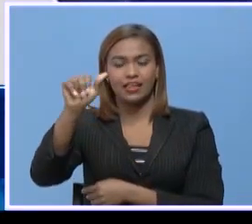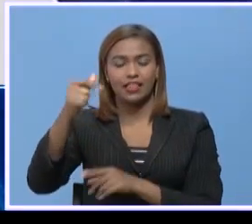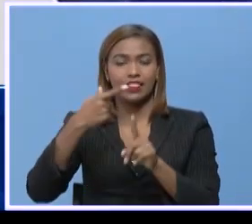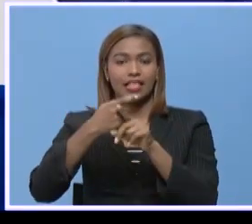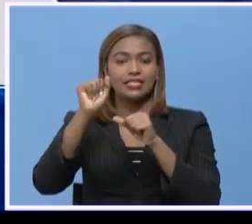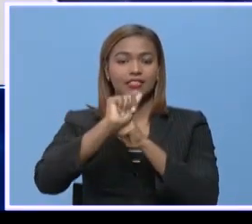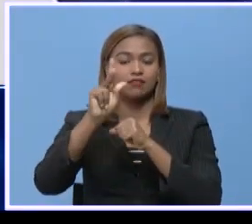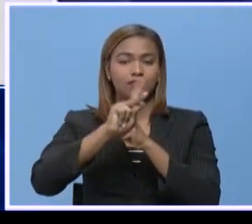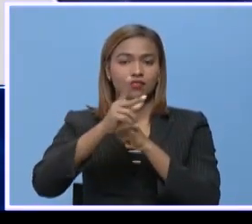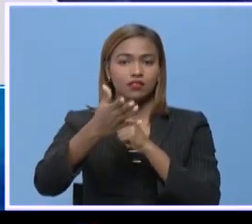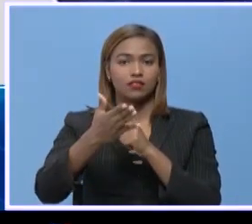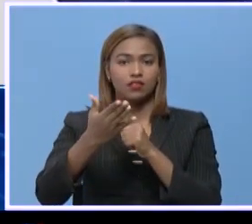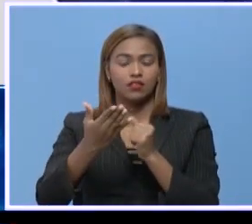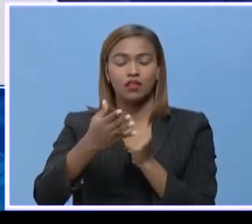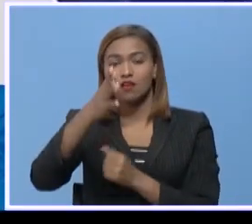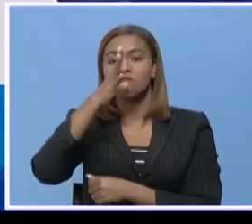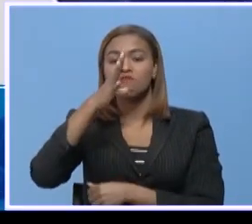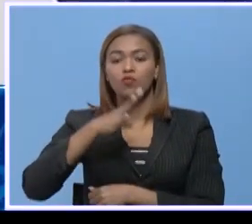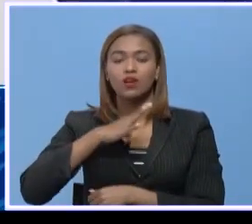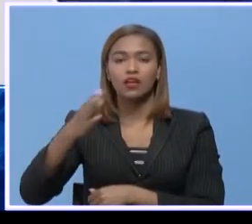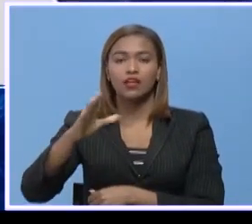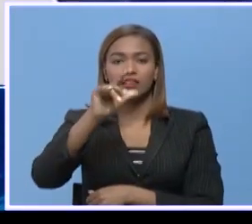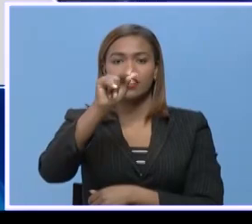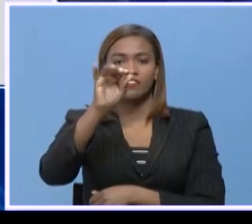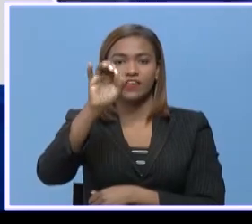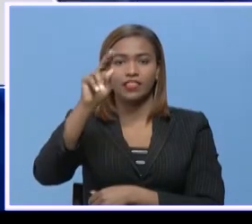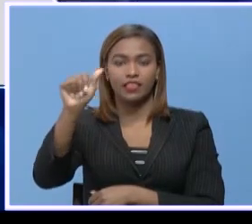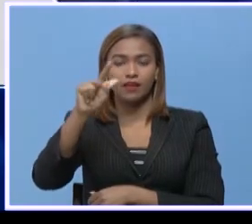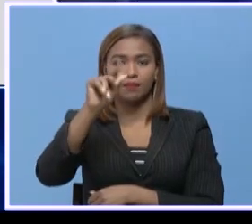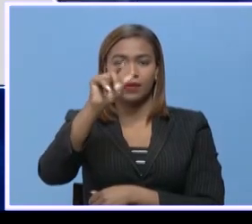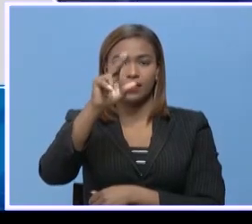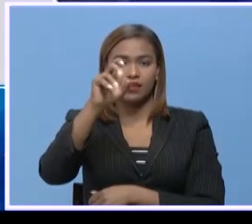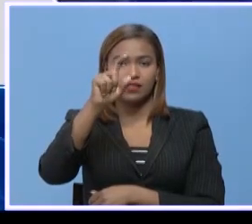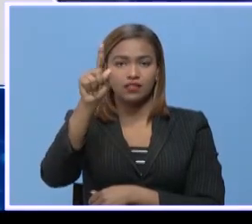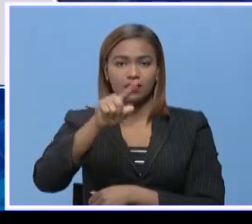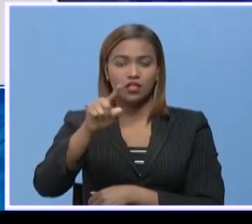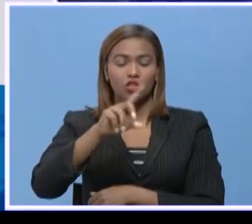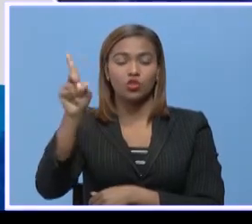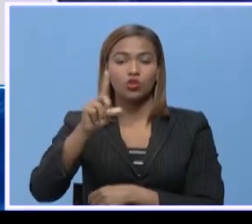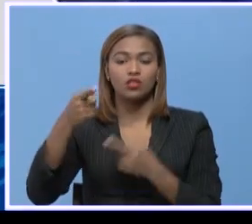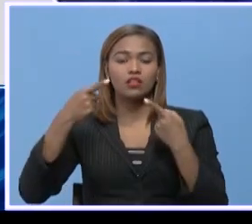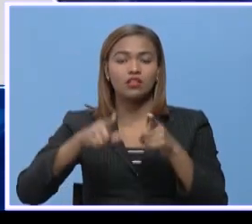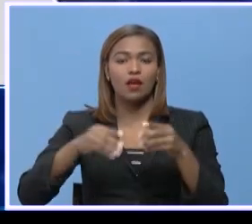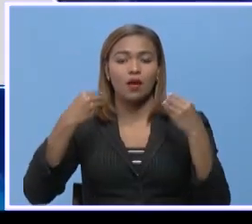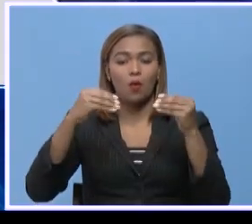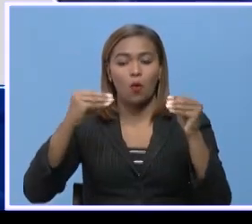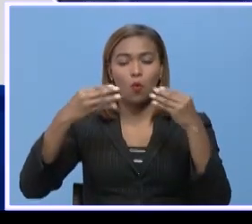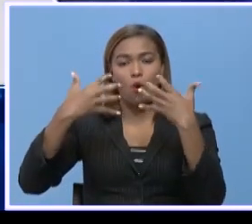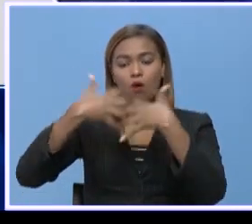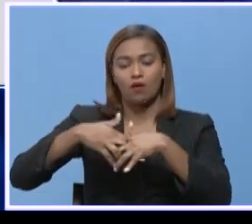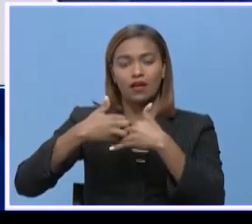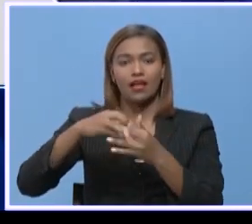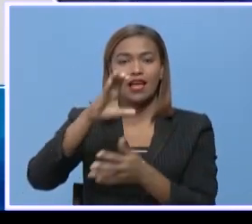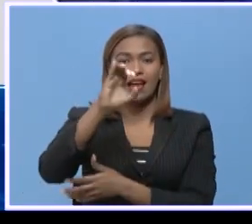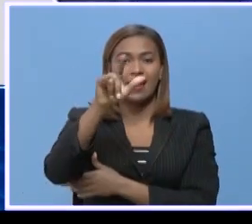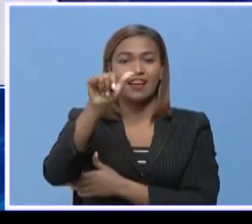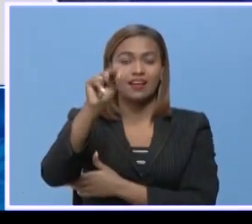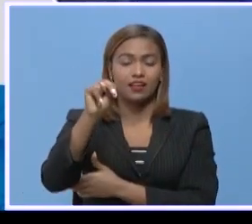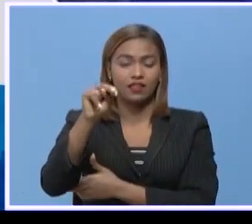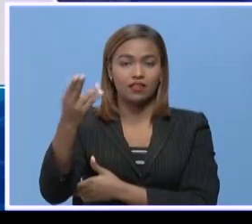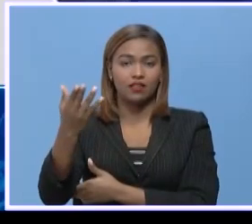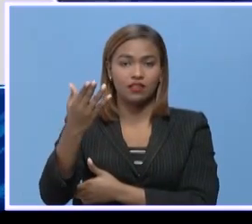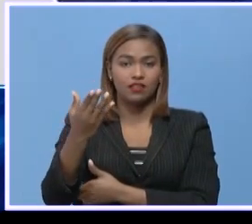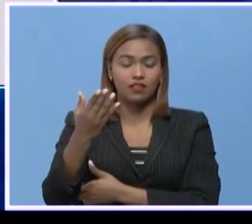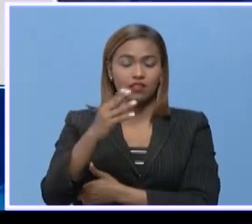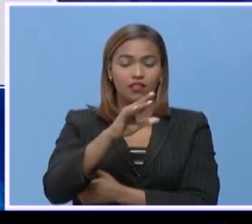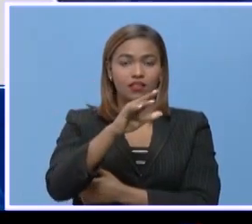Macorís, de la señora Elifeta Mercedes Linares Pérez, donde se dedicaba a elaborar y comercializar clerén,